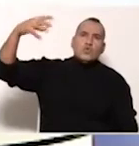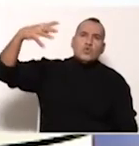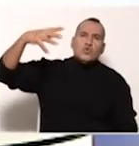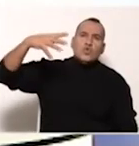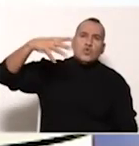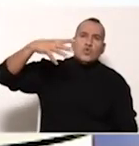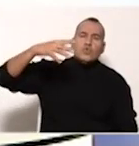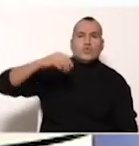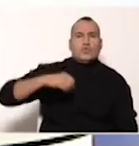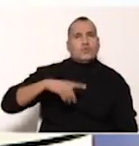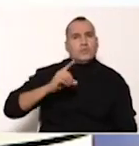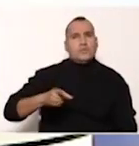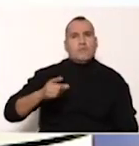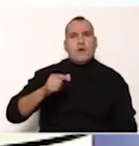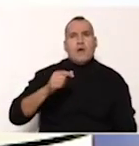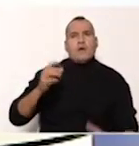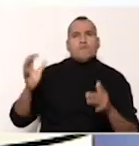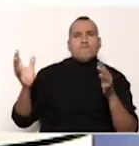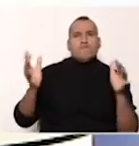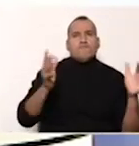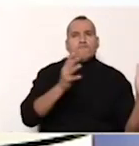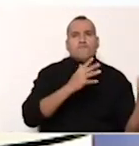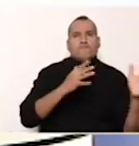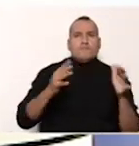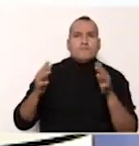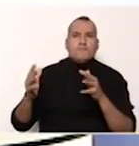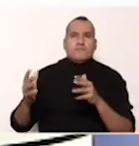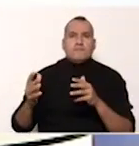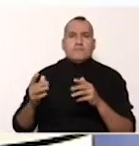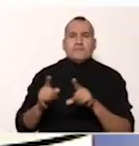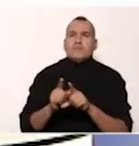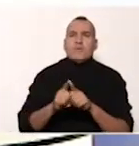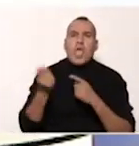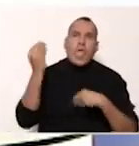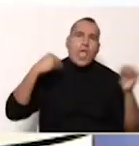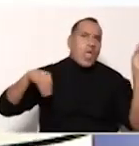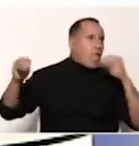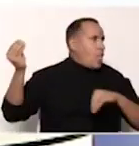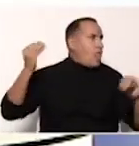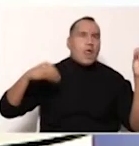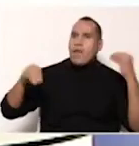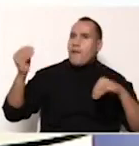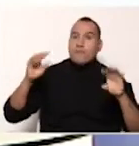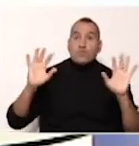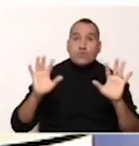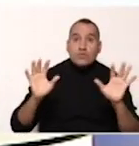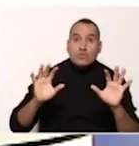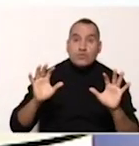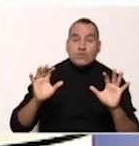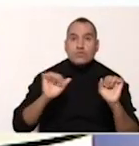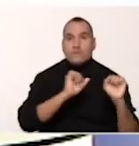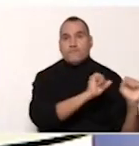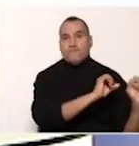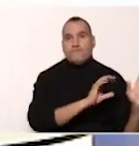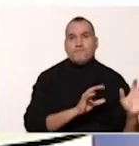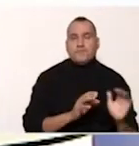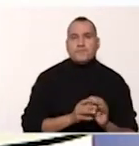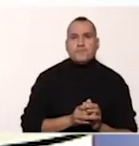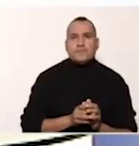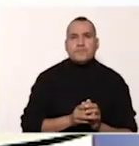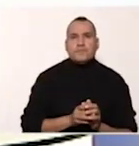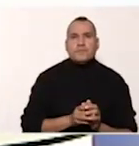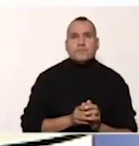con una adecuada ventilación, evitando la mayor cantidad de distractores. También, por otra parte, que los materiales